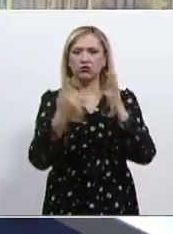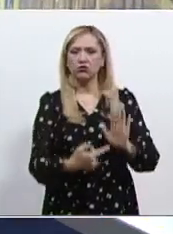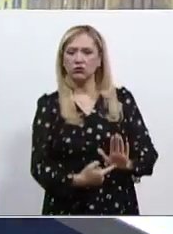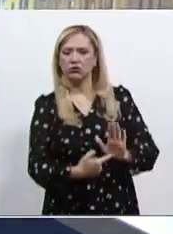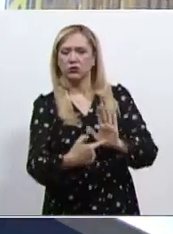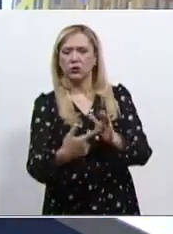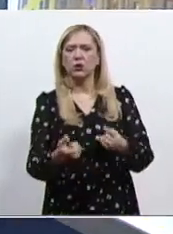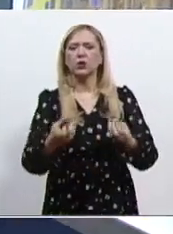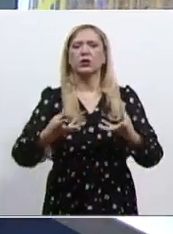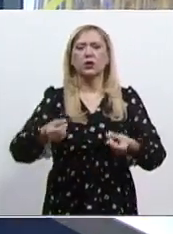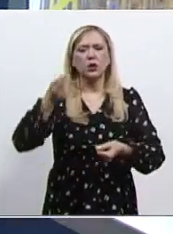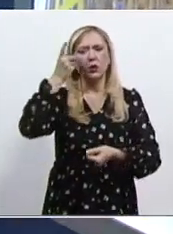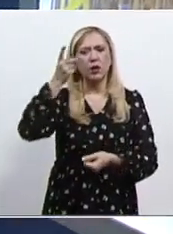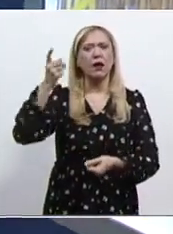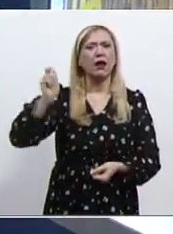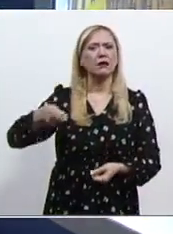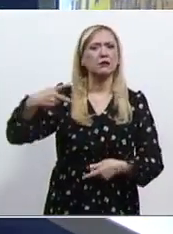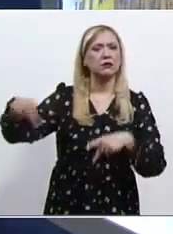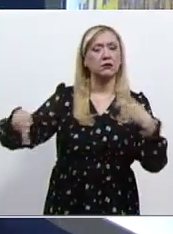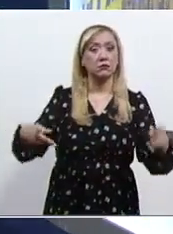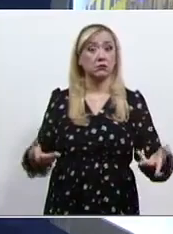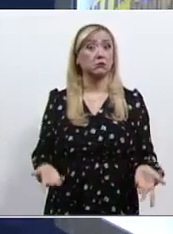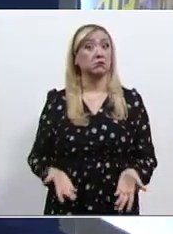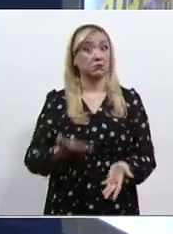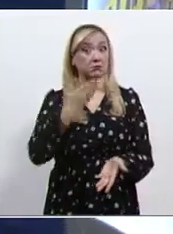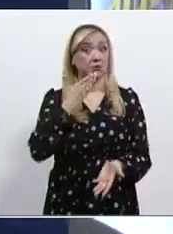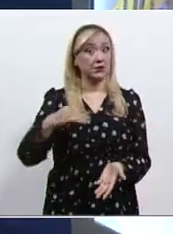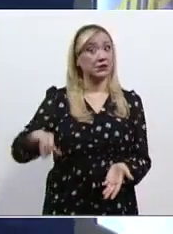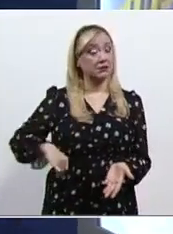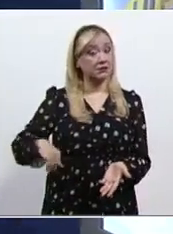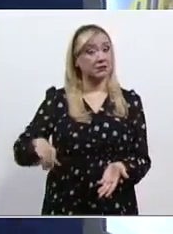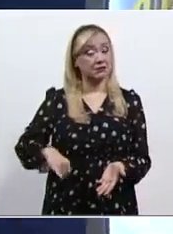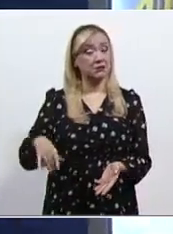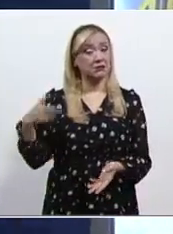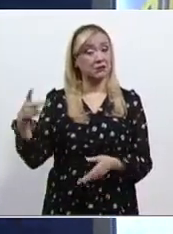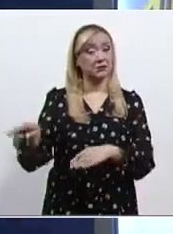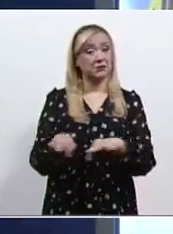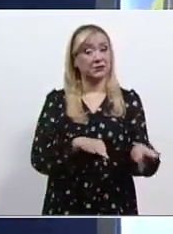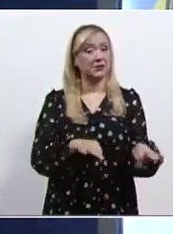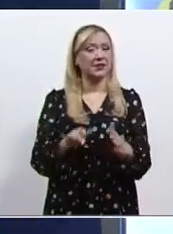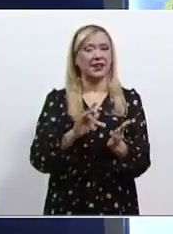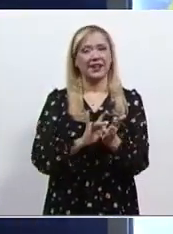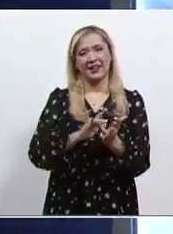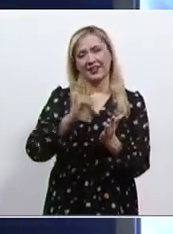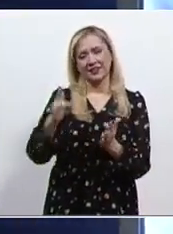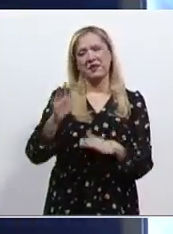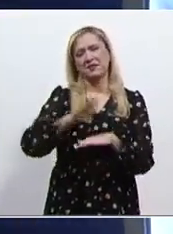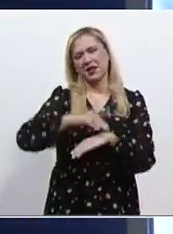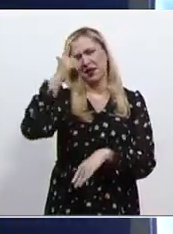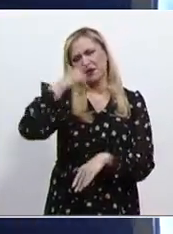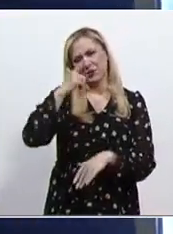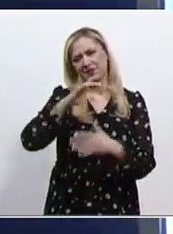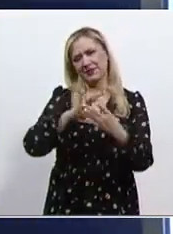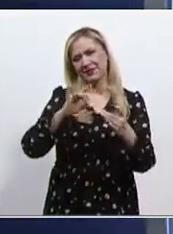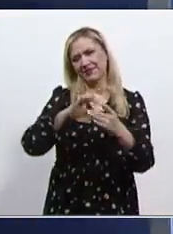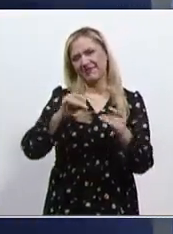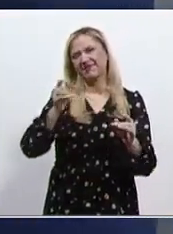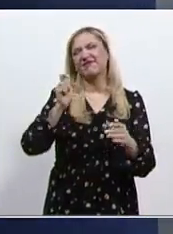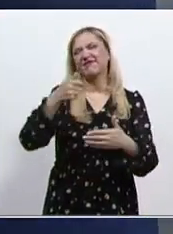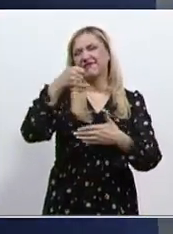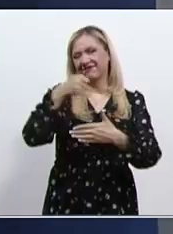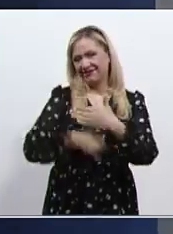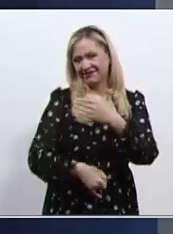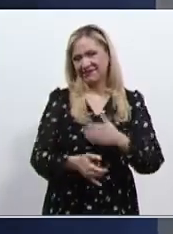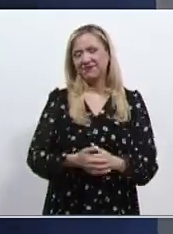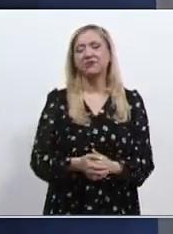momento Muchas gracias Laura por este reporte y los detalles como siempre en nuestro espacio nocturno y la sala superior